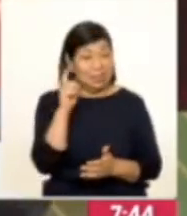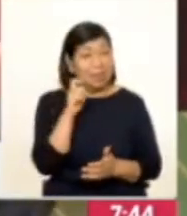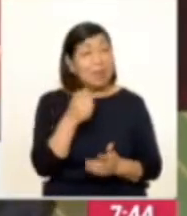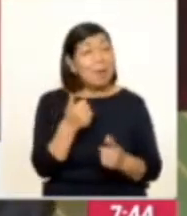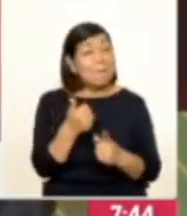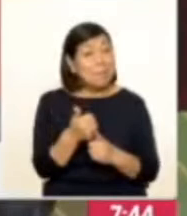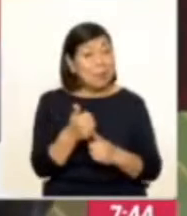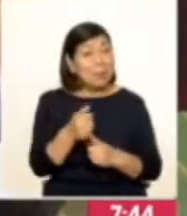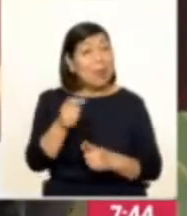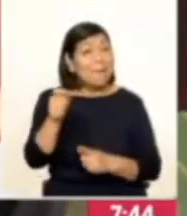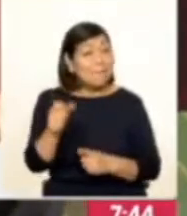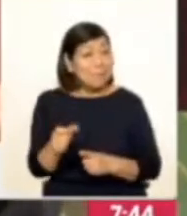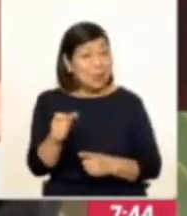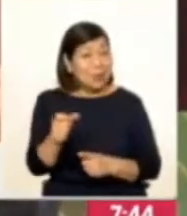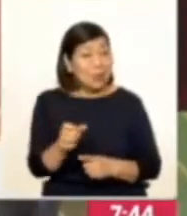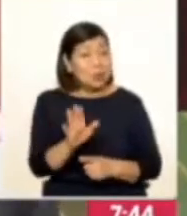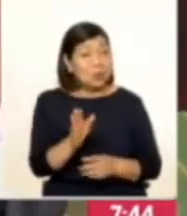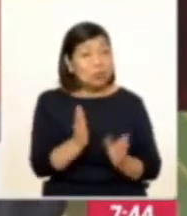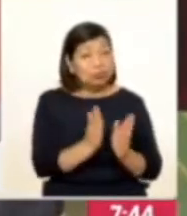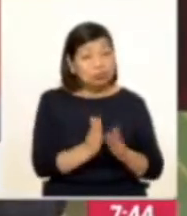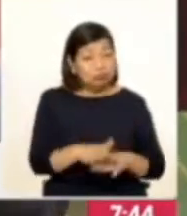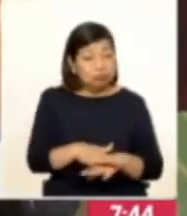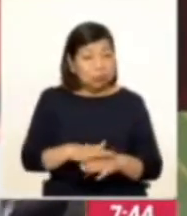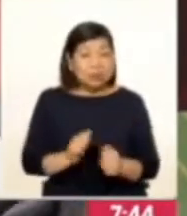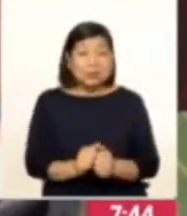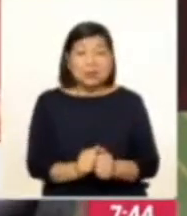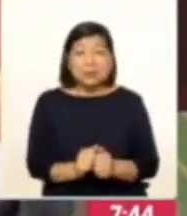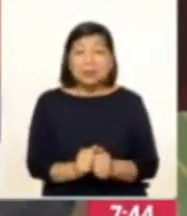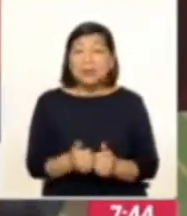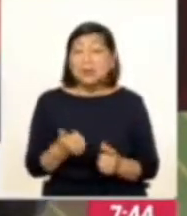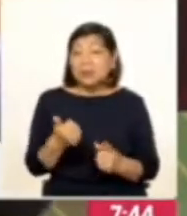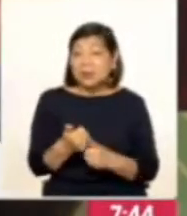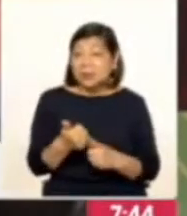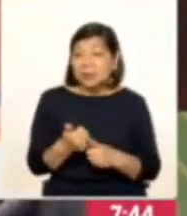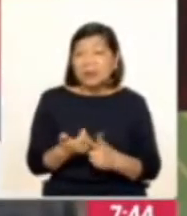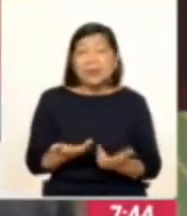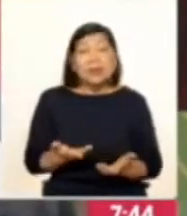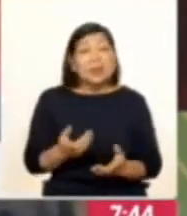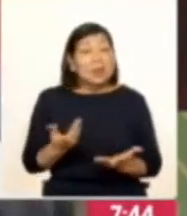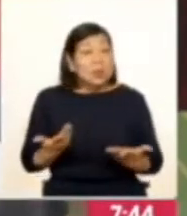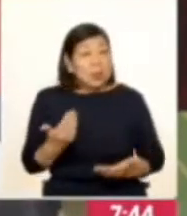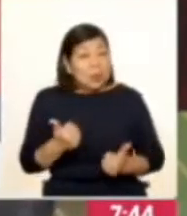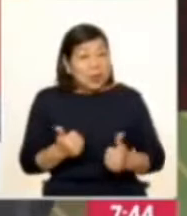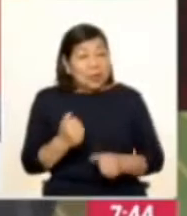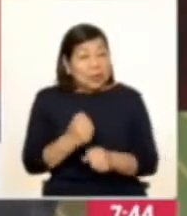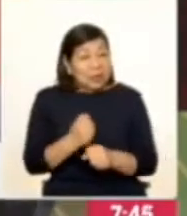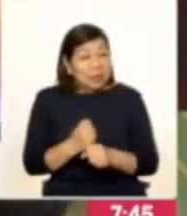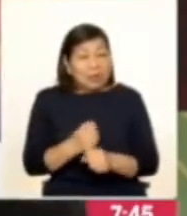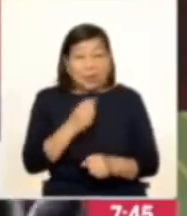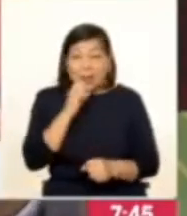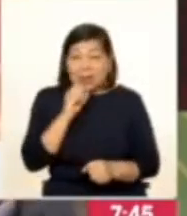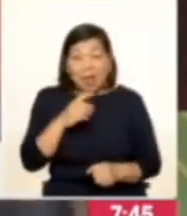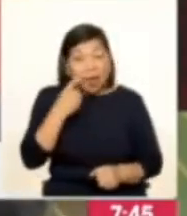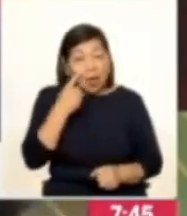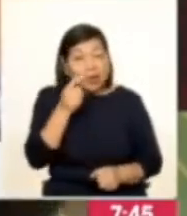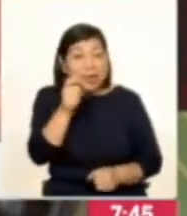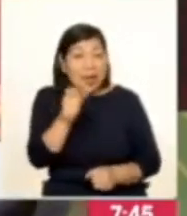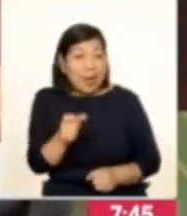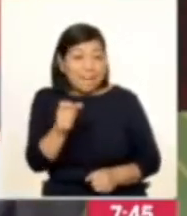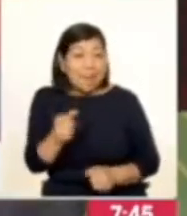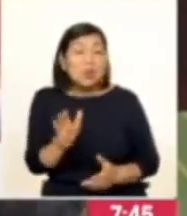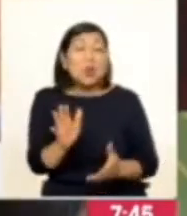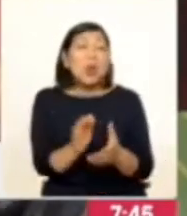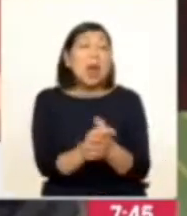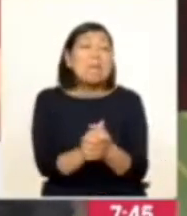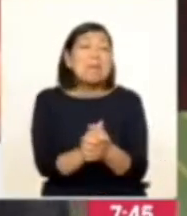el propio funcionario dentro de su organización en la cual pertenece en la cual trabaja en la cual digamos conoce a la gente son